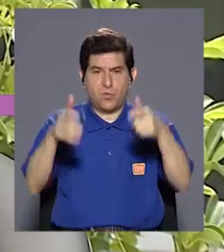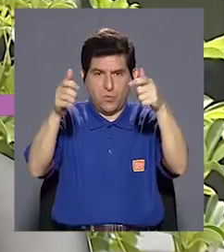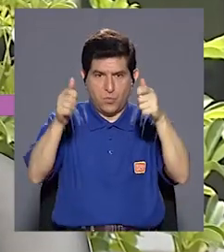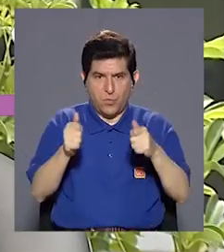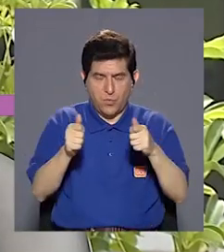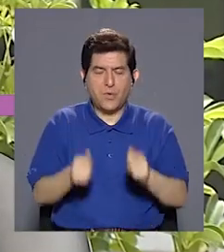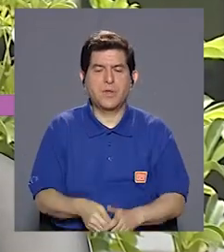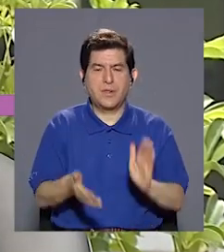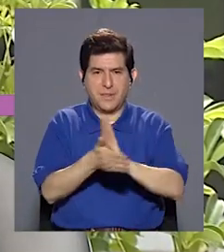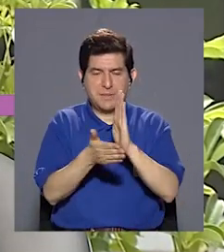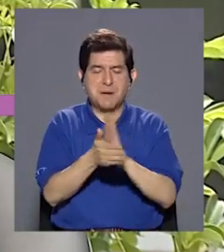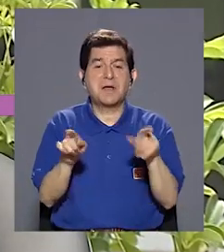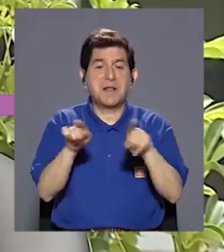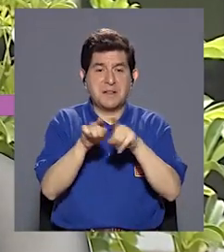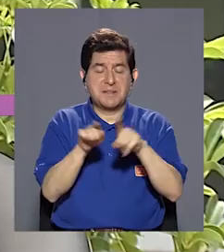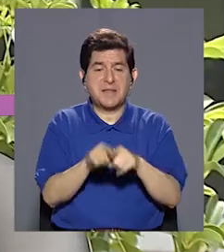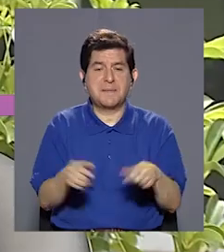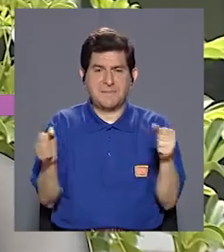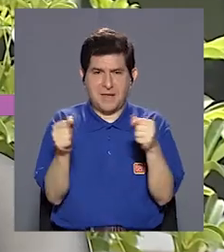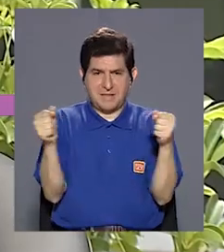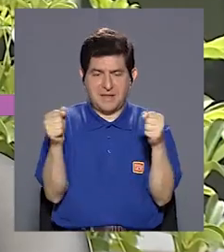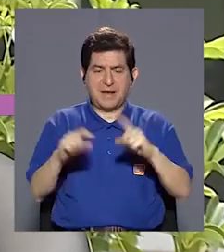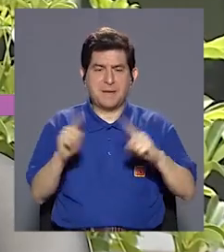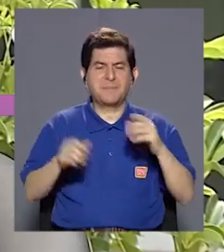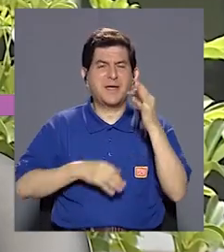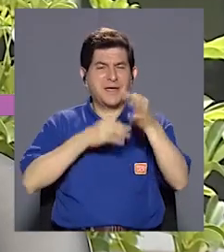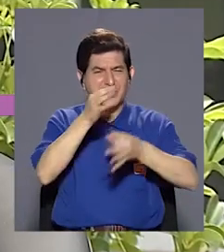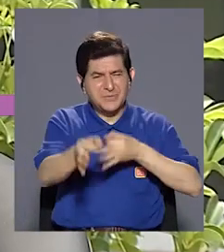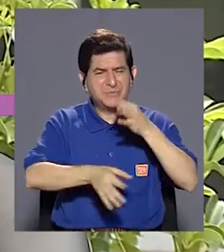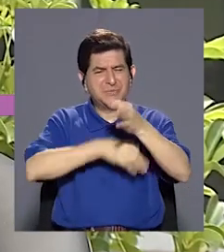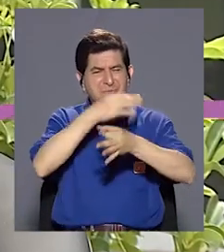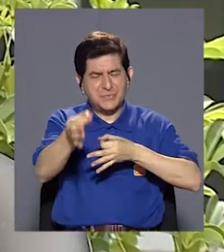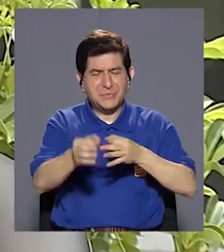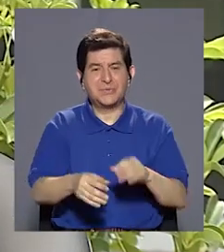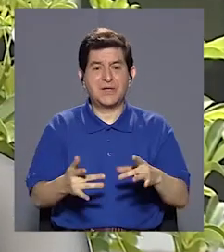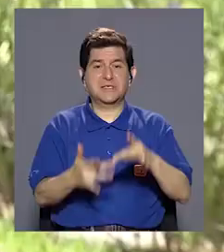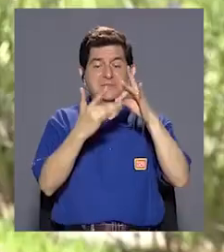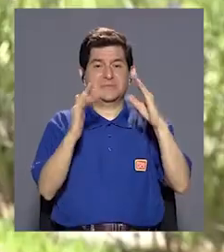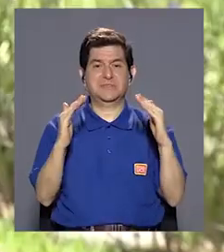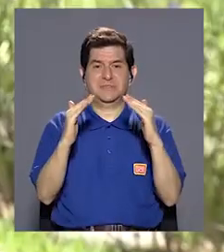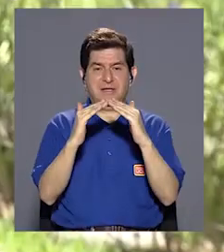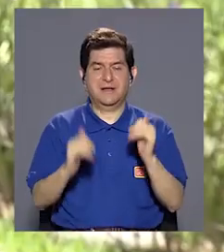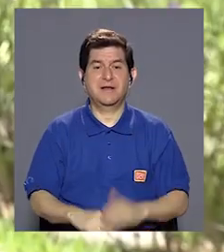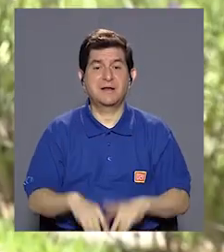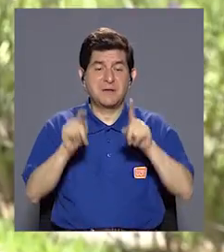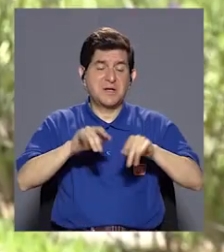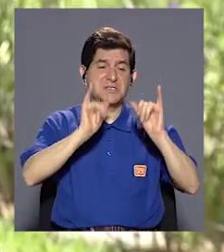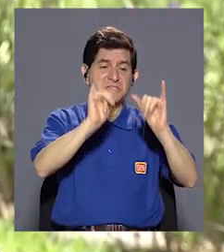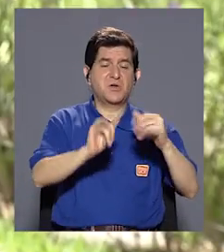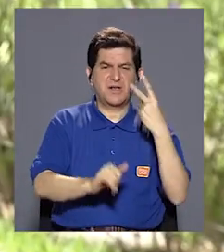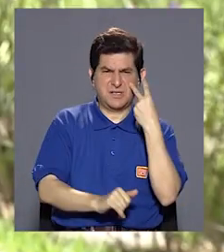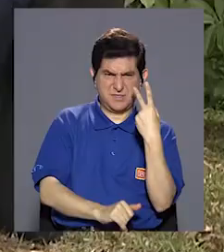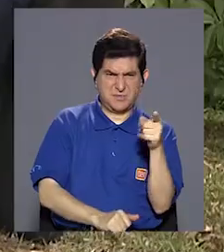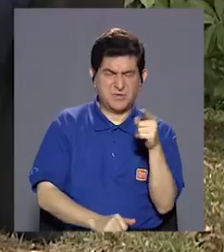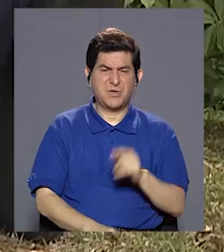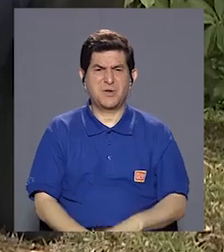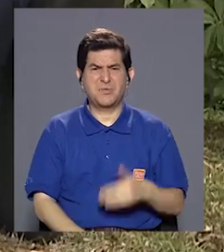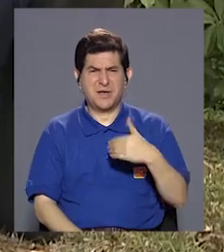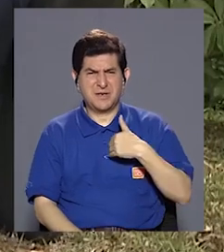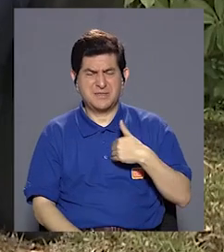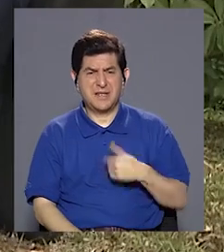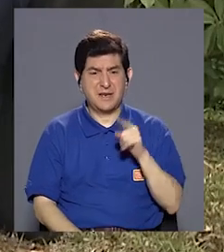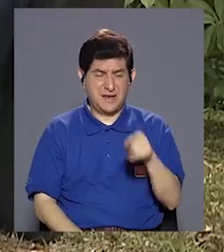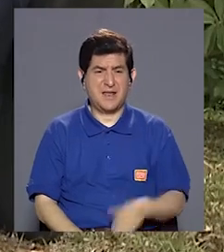Las toallas de tela también se pueden usar, pero tienen que ser reemplazadas con mucha frecuencia, especialmente en los hogares, porque hay gente que sí las deja y cuando ya vemos, mira, lo que